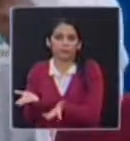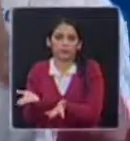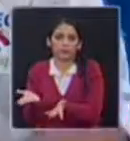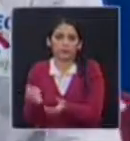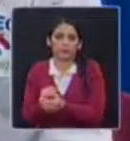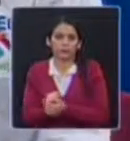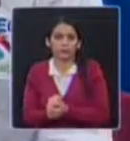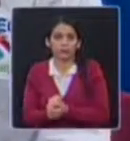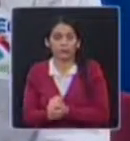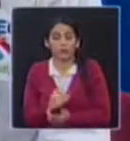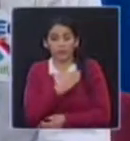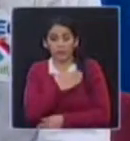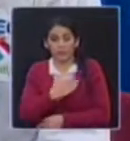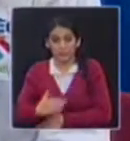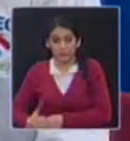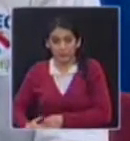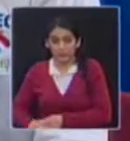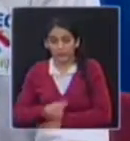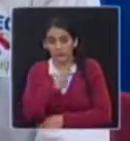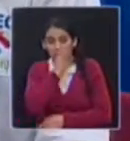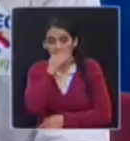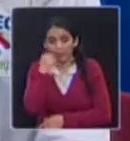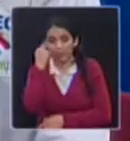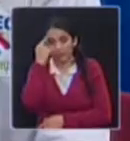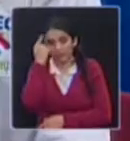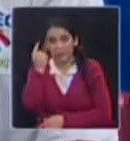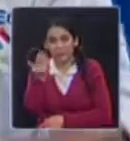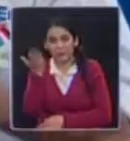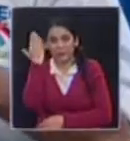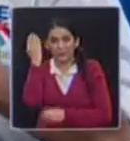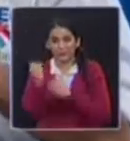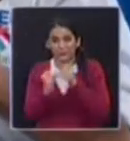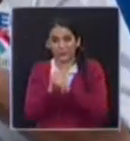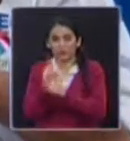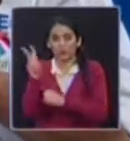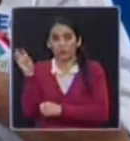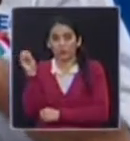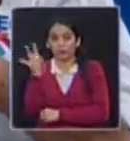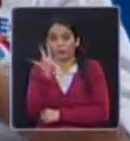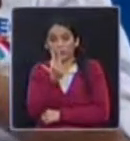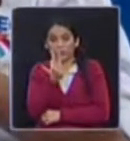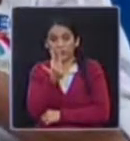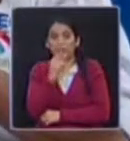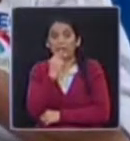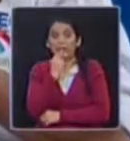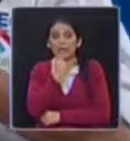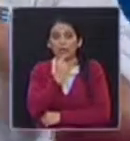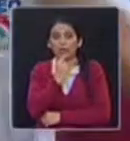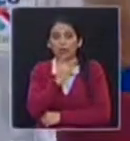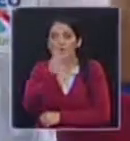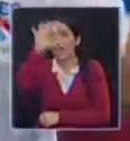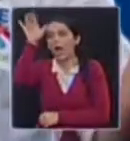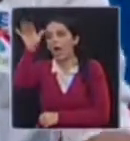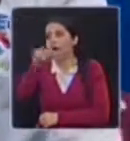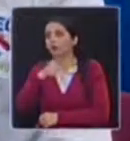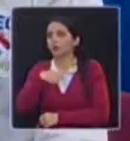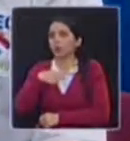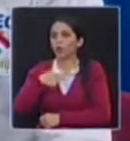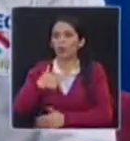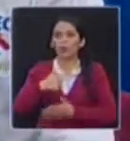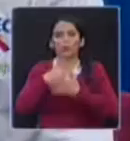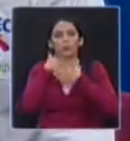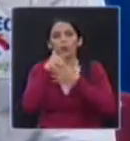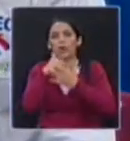el señor presidente de la República en el año 2007 pues nos ilusionó diciendo que venía